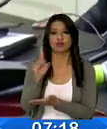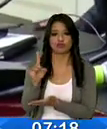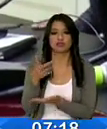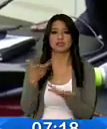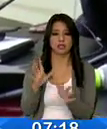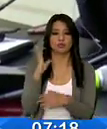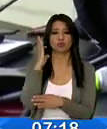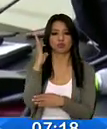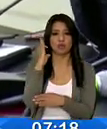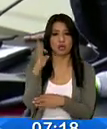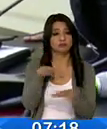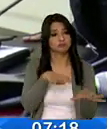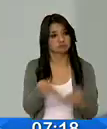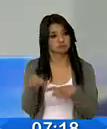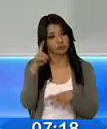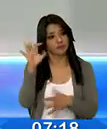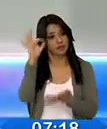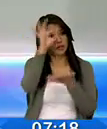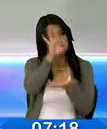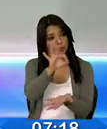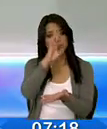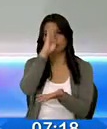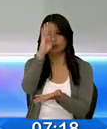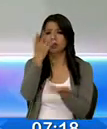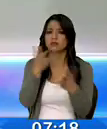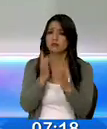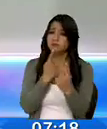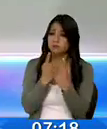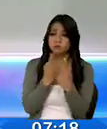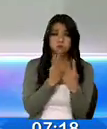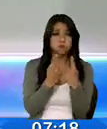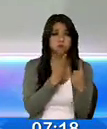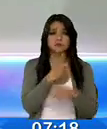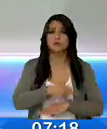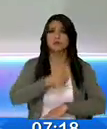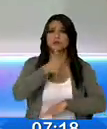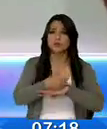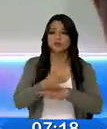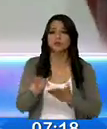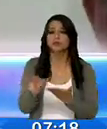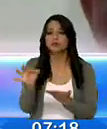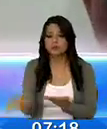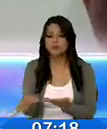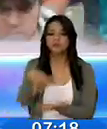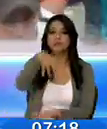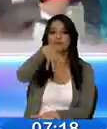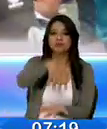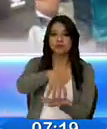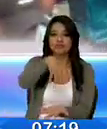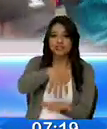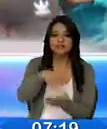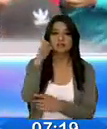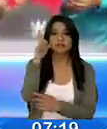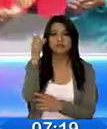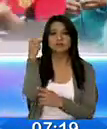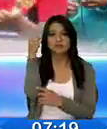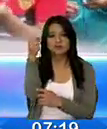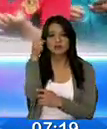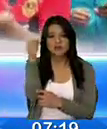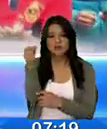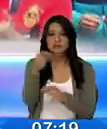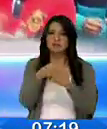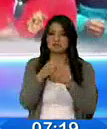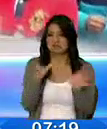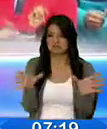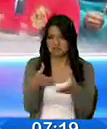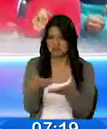EQ911 Tulcán, coordinando con el gobernador y la policía, diálogos con las autoridades cantonales, provinciales, líderes sindicales. Unos cuantos